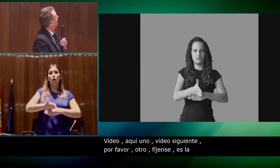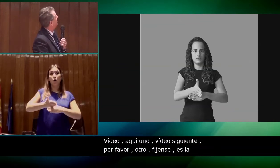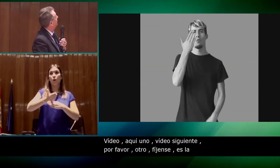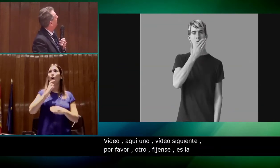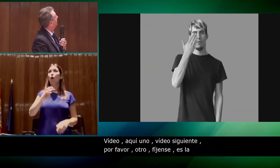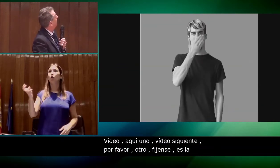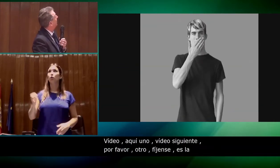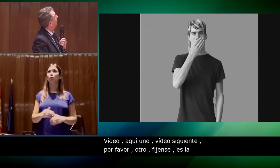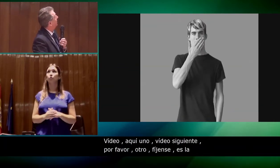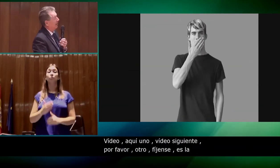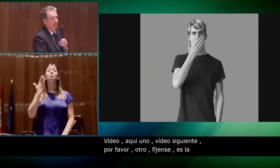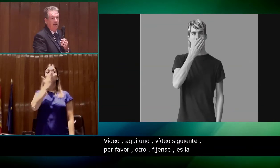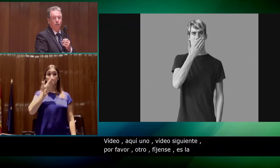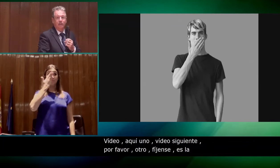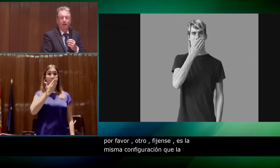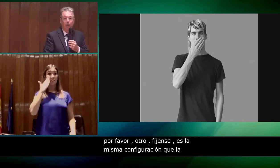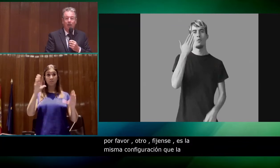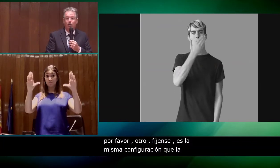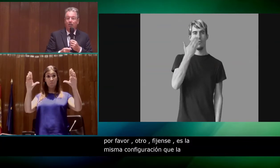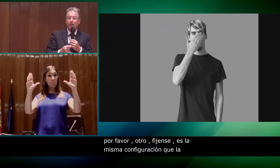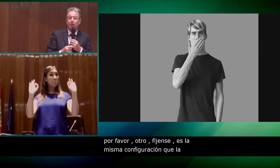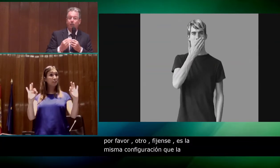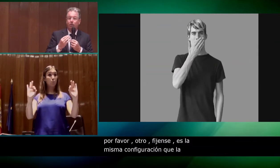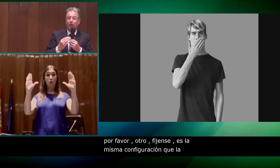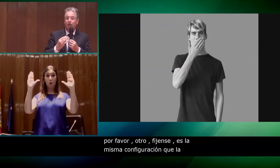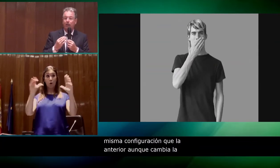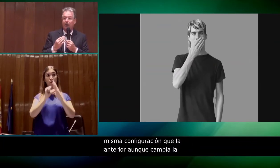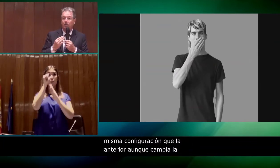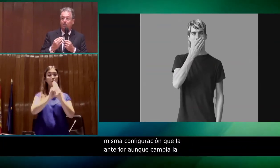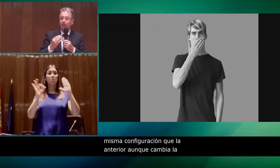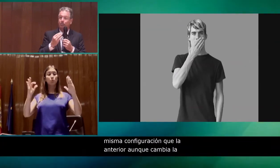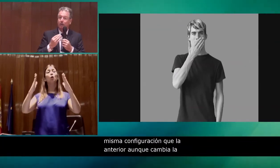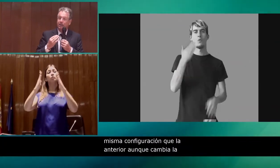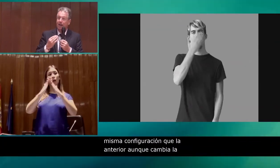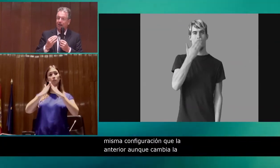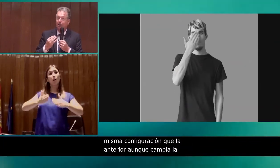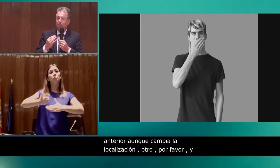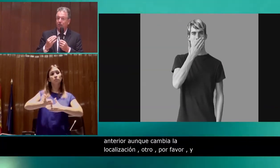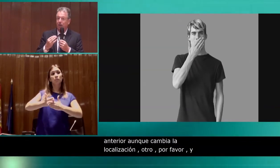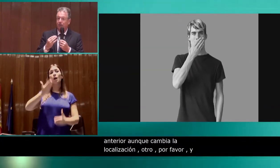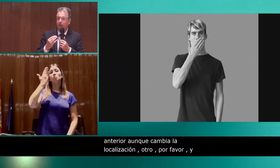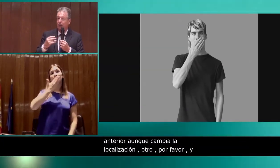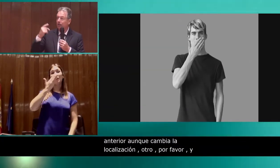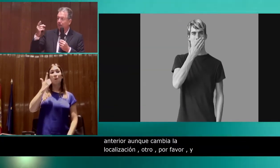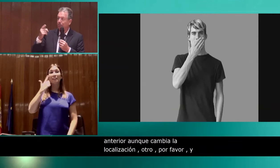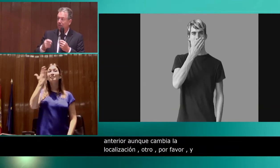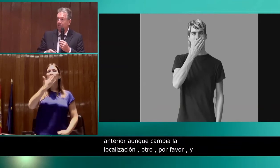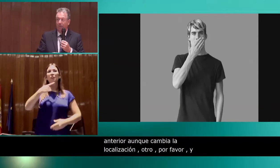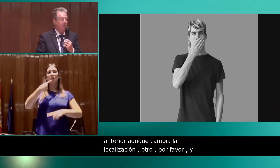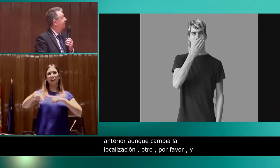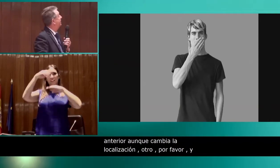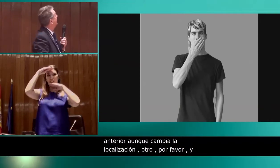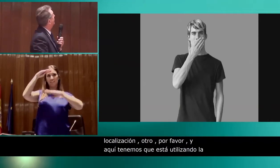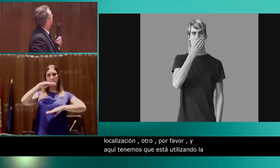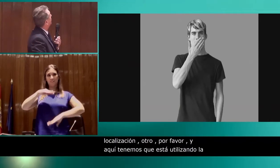favor. Y aquí tenemos que está utilizando la misma configuración de la mano, pero está en otra localización. Vídeo,